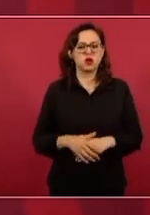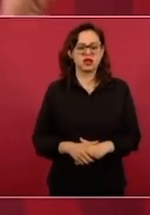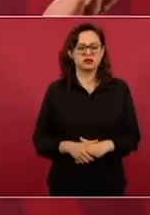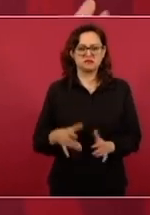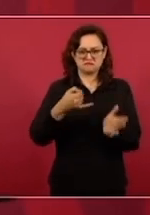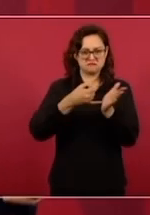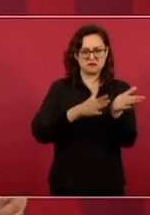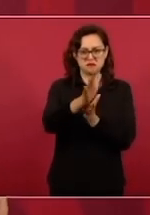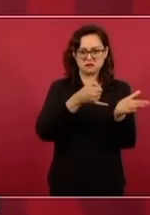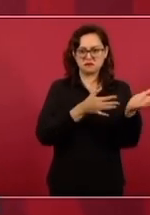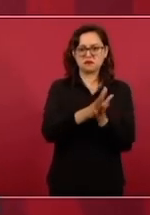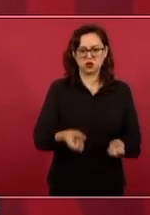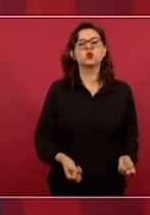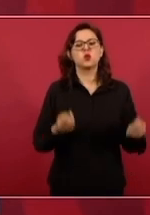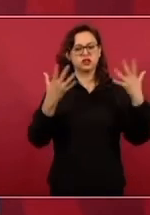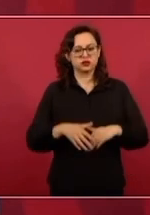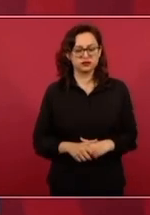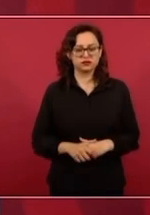el tiraje